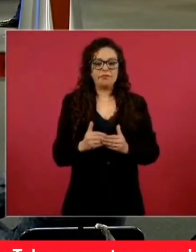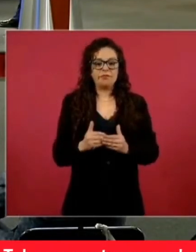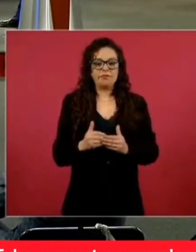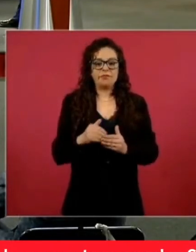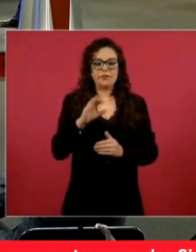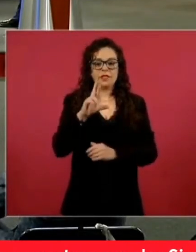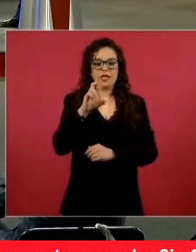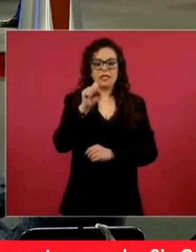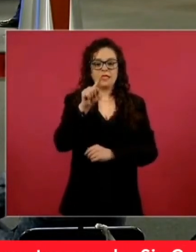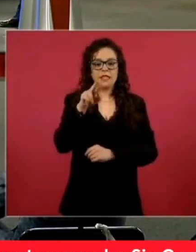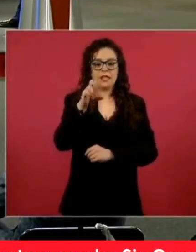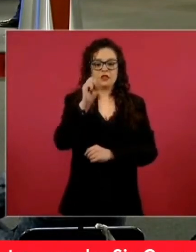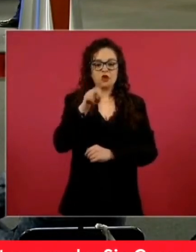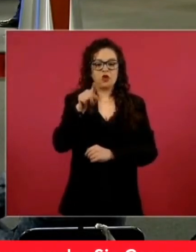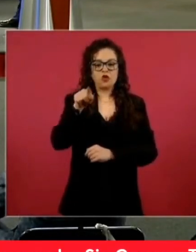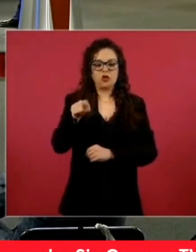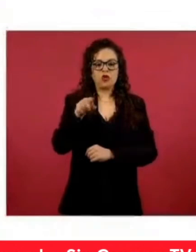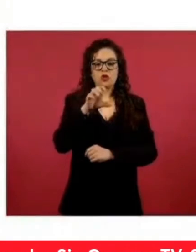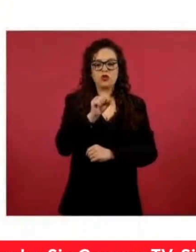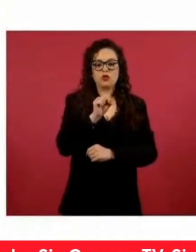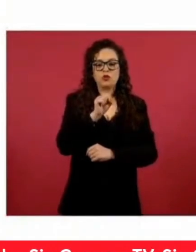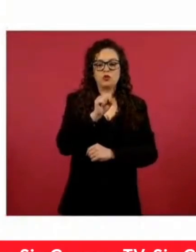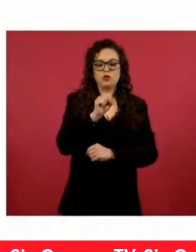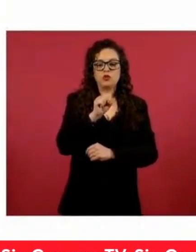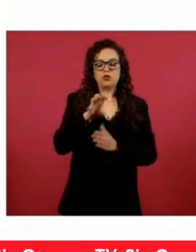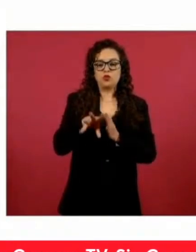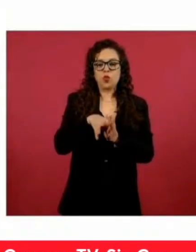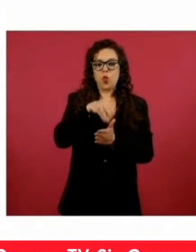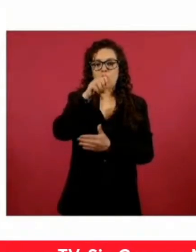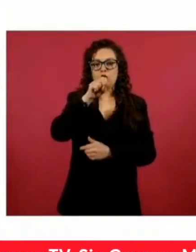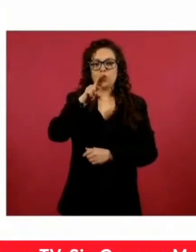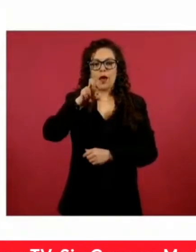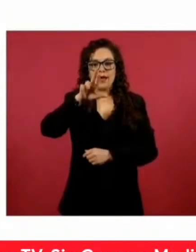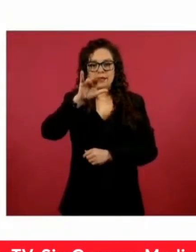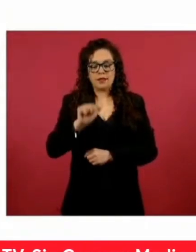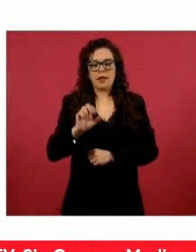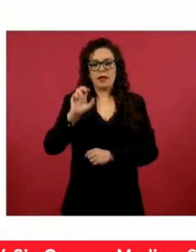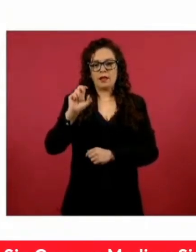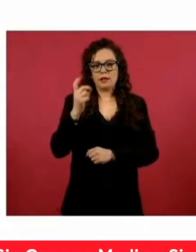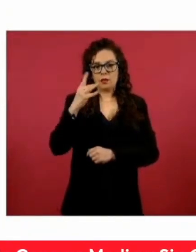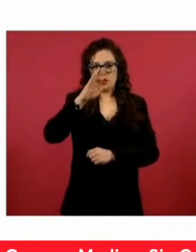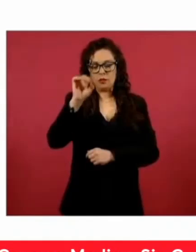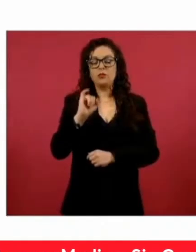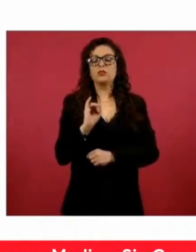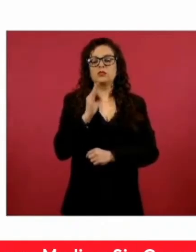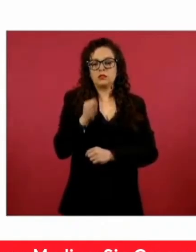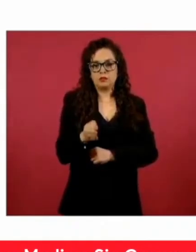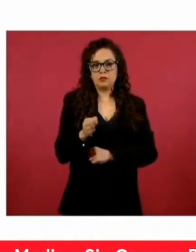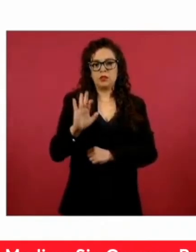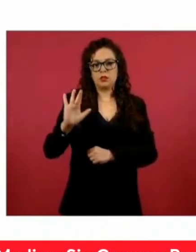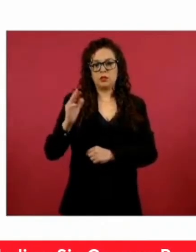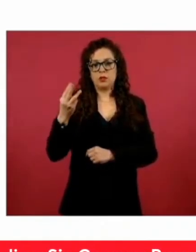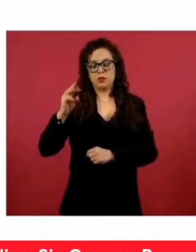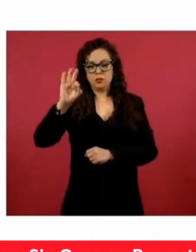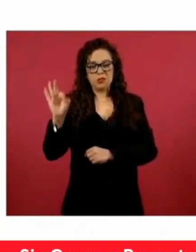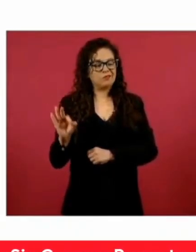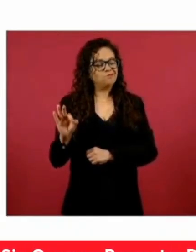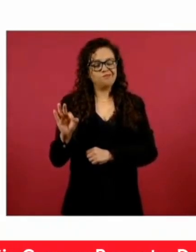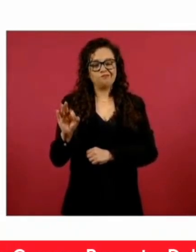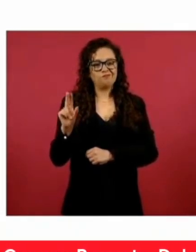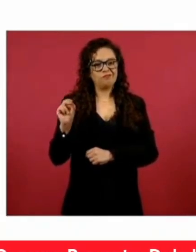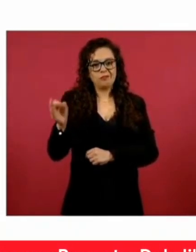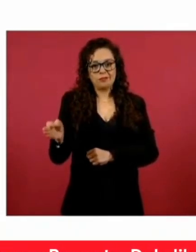de Suiza de Suecia tiene el 34% de aceptación y el 53% de